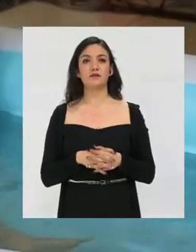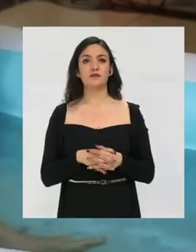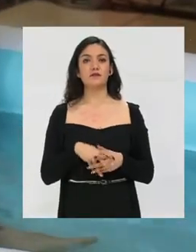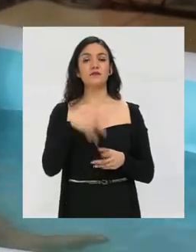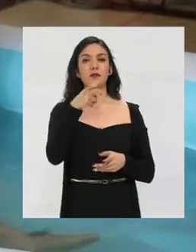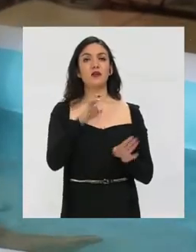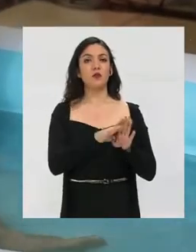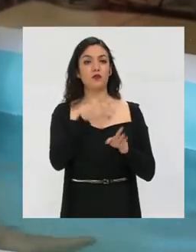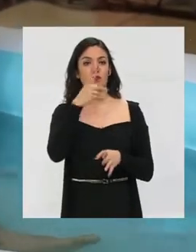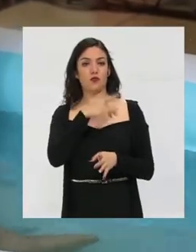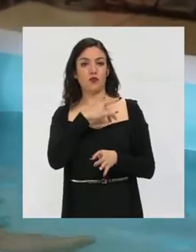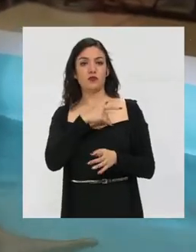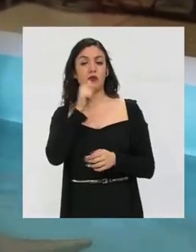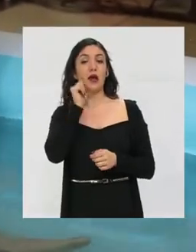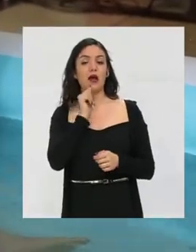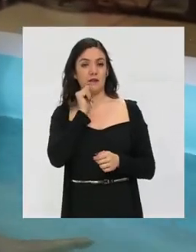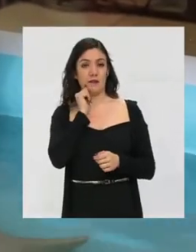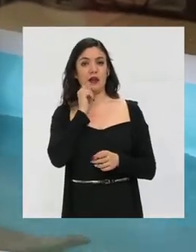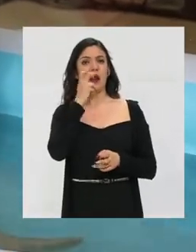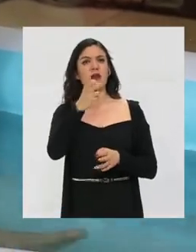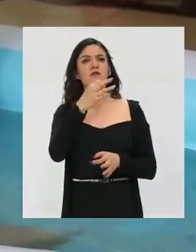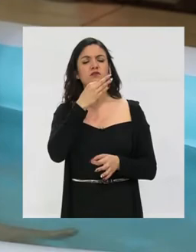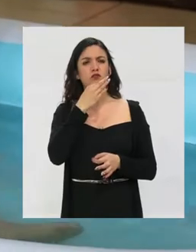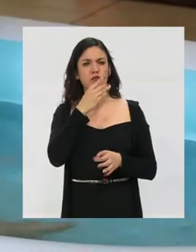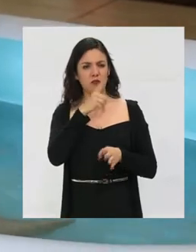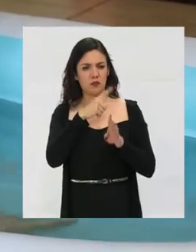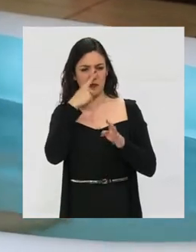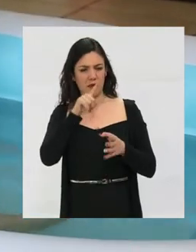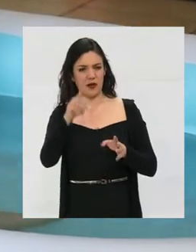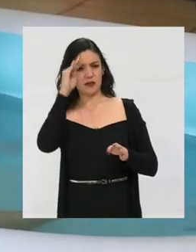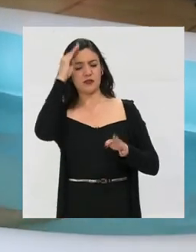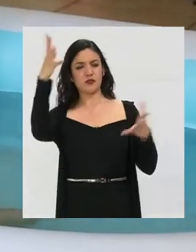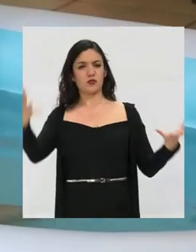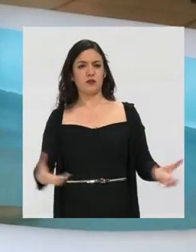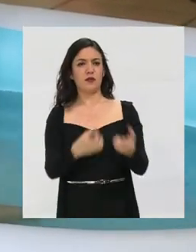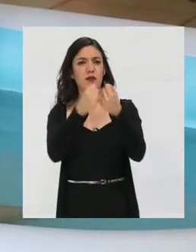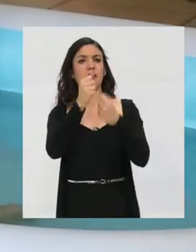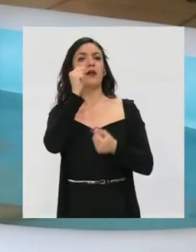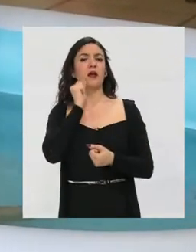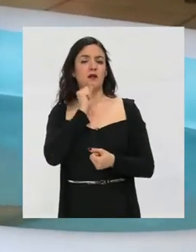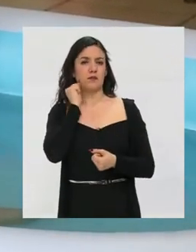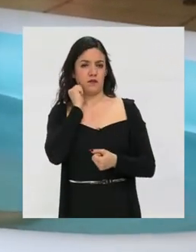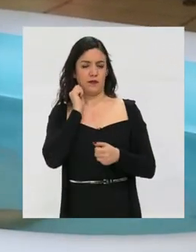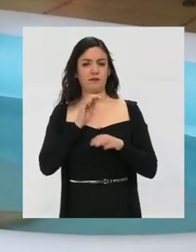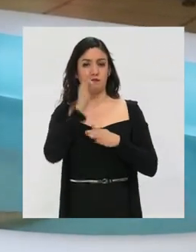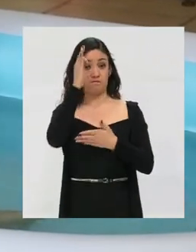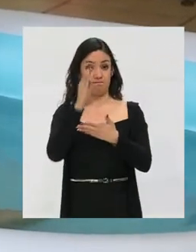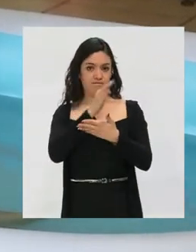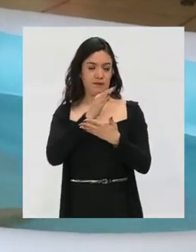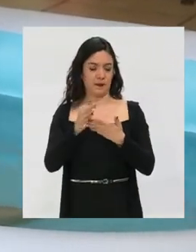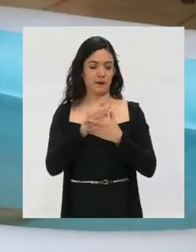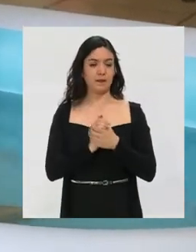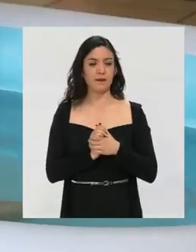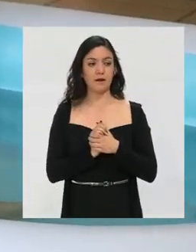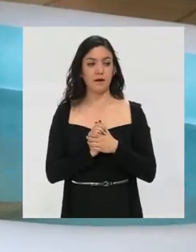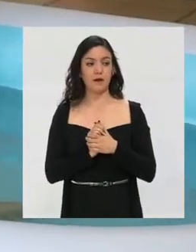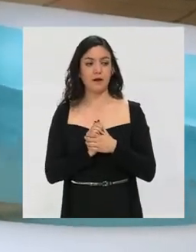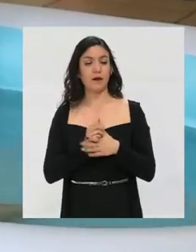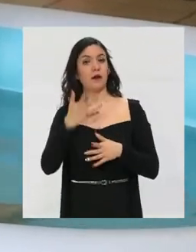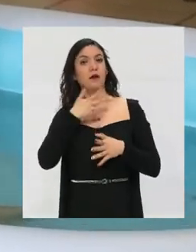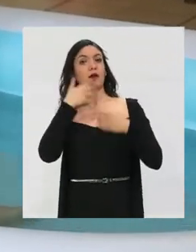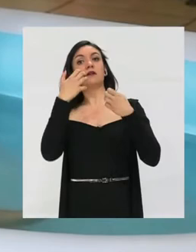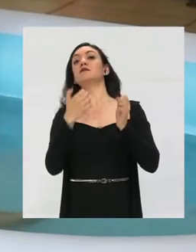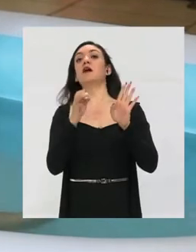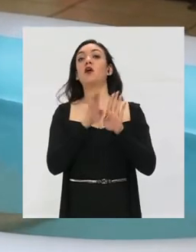entre en tu corazón. Amén. Tú confiesas a Jesús como tu Señor y Salvador. Amén.